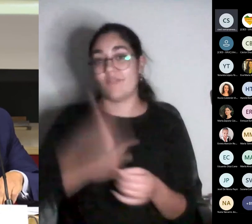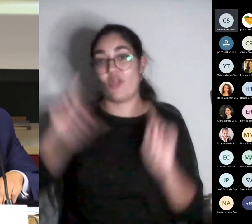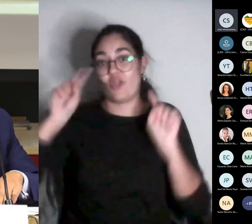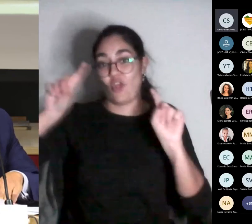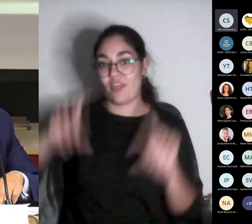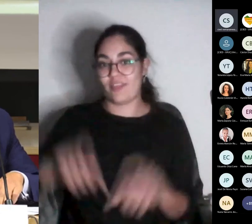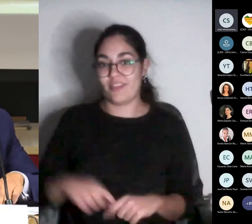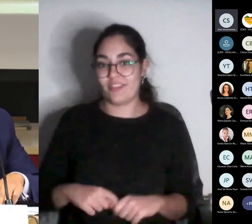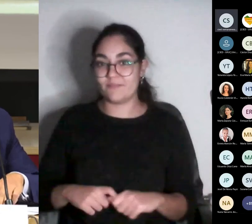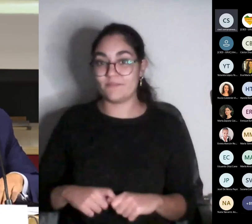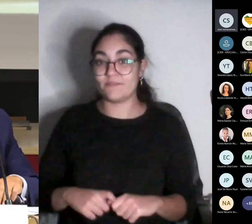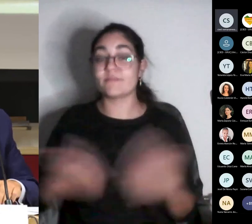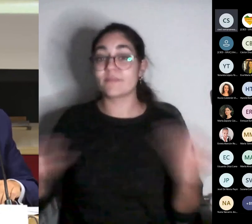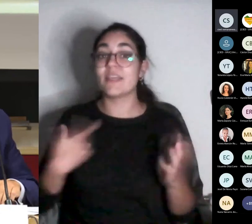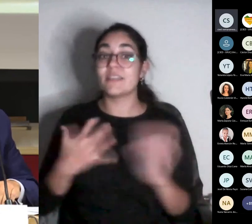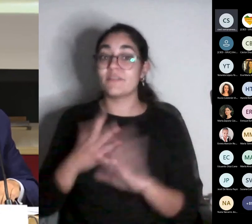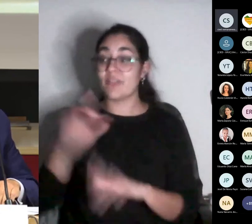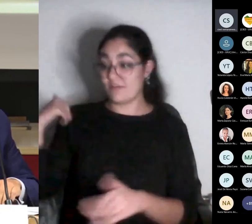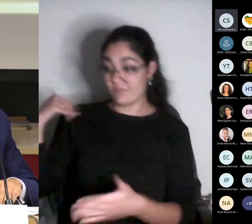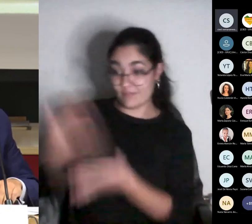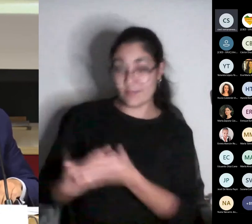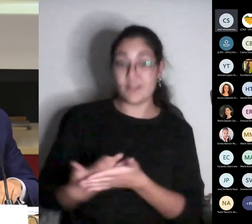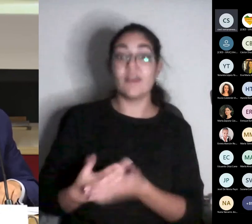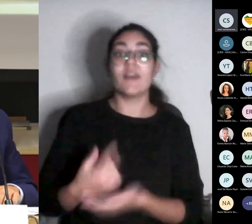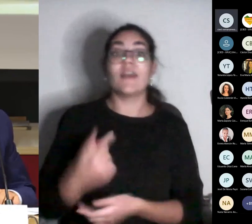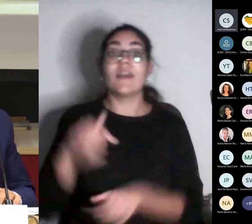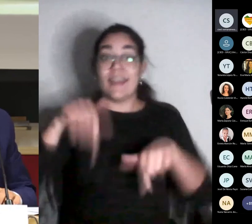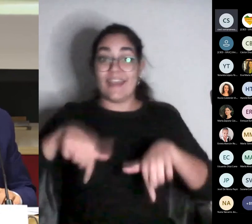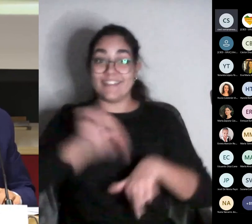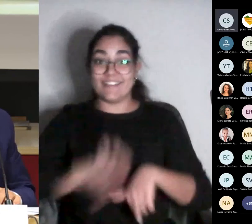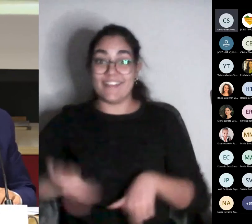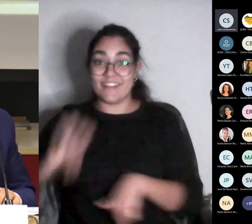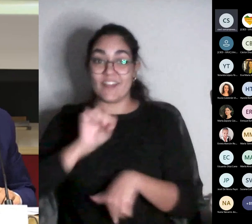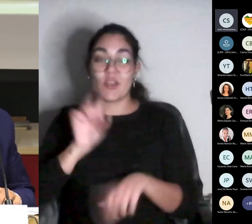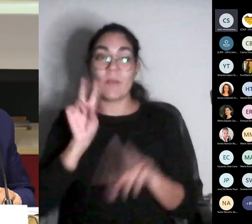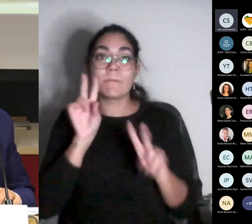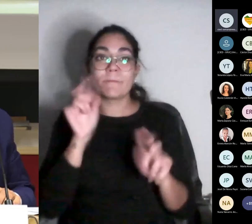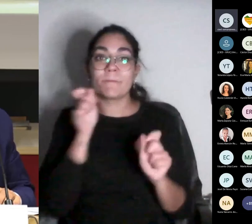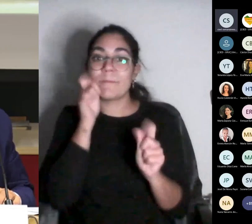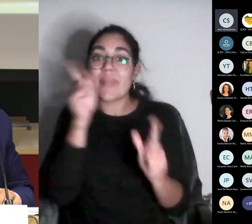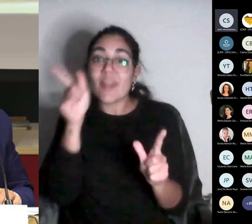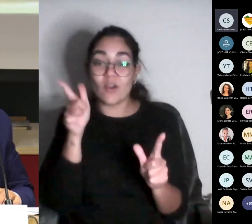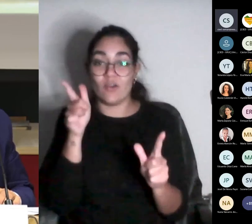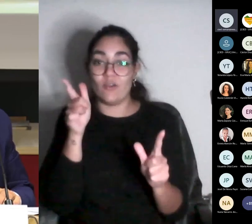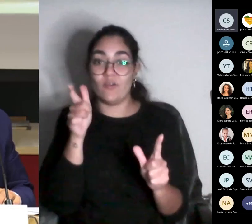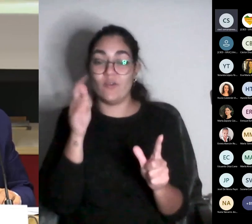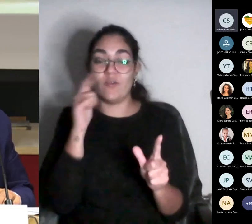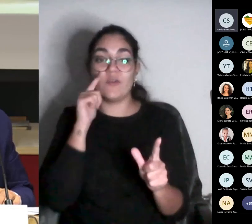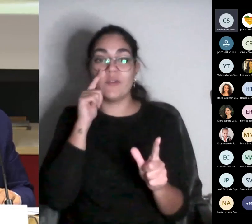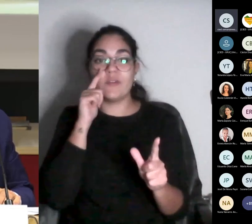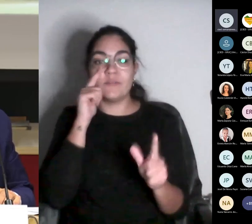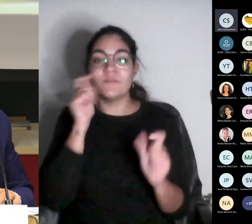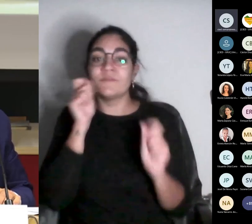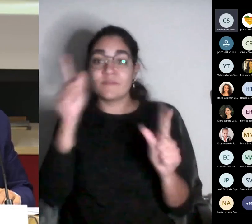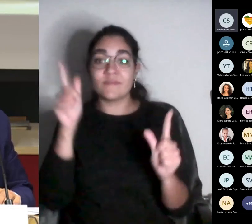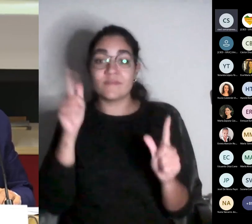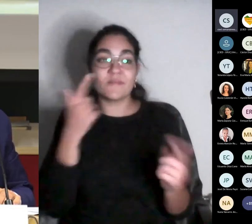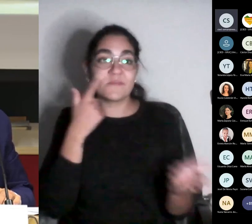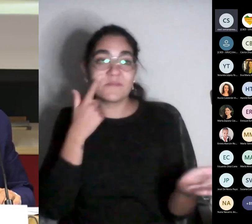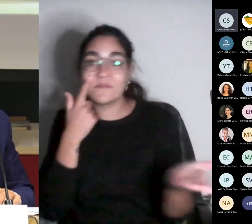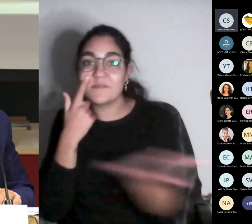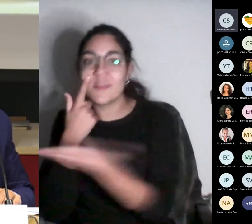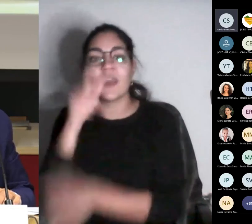Un año después, veo con satisfacción que cada vez sois más los que sois excelentes